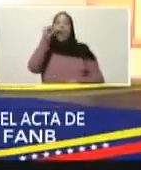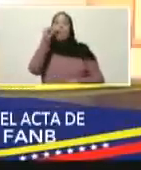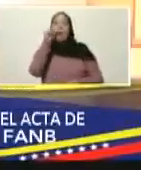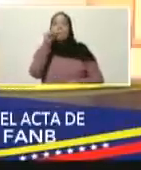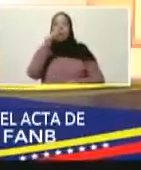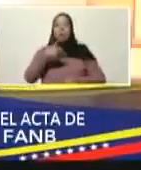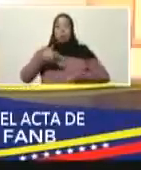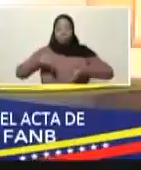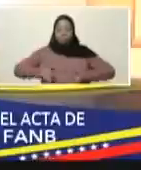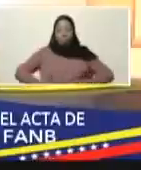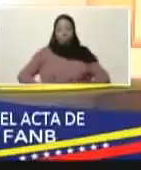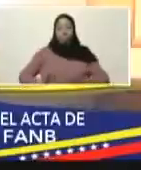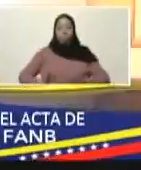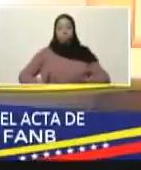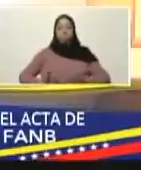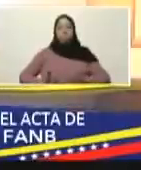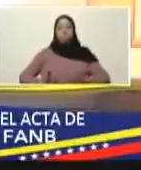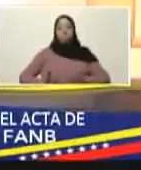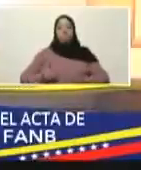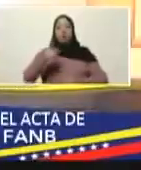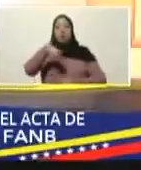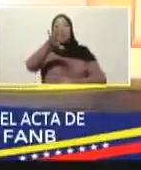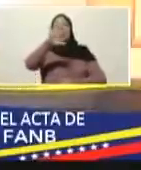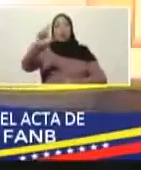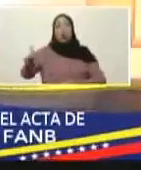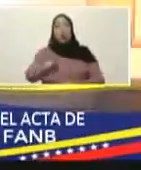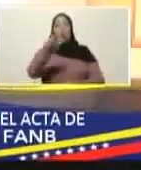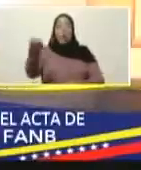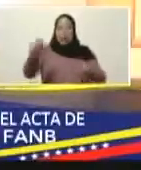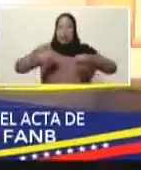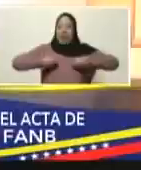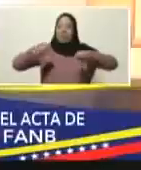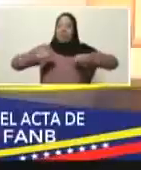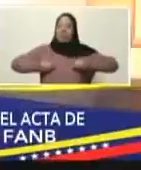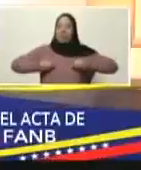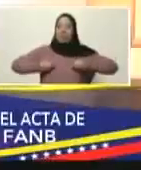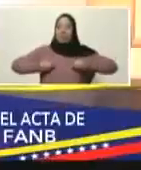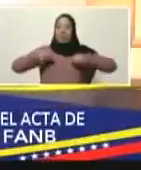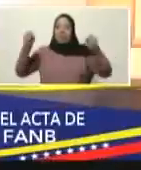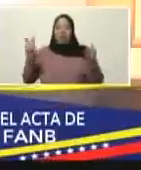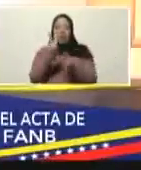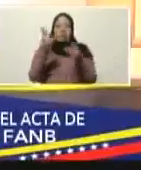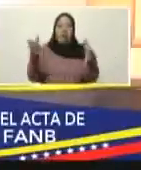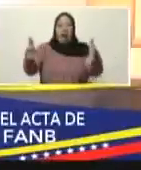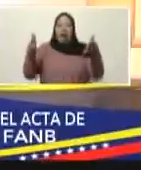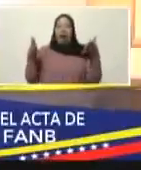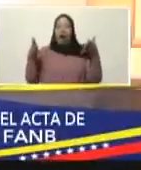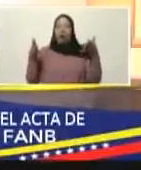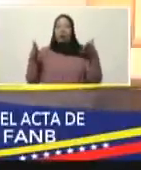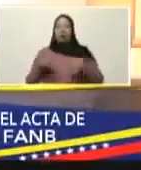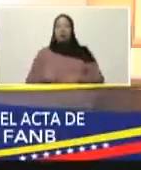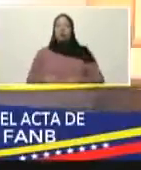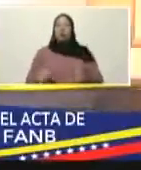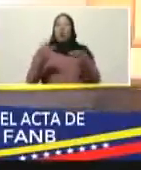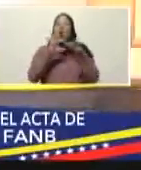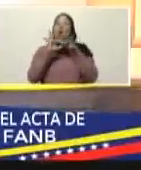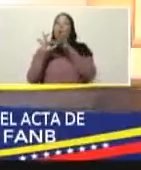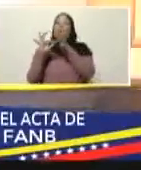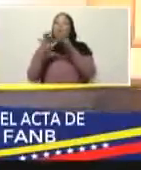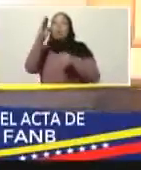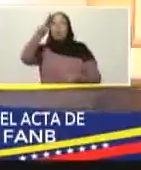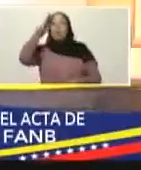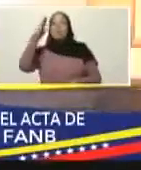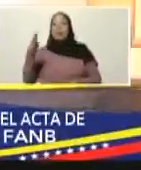fundadores, que viva el 5 de julio de 1811... ¡Que viva la Unión